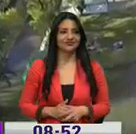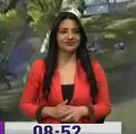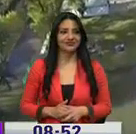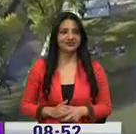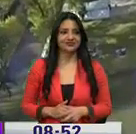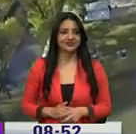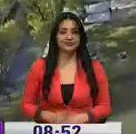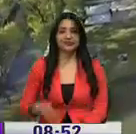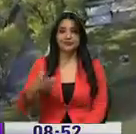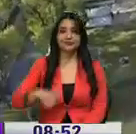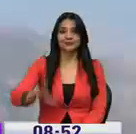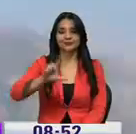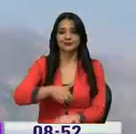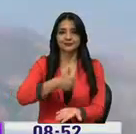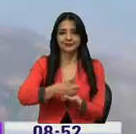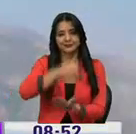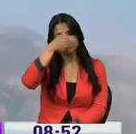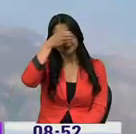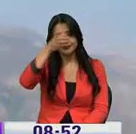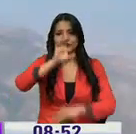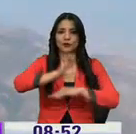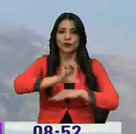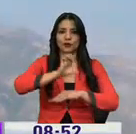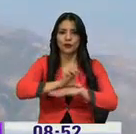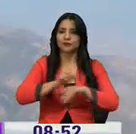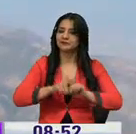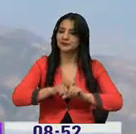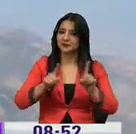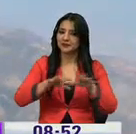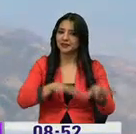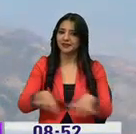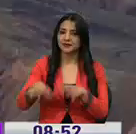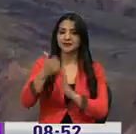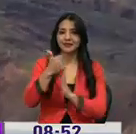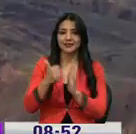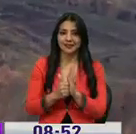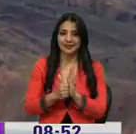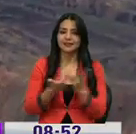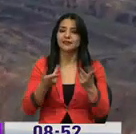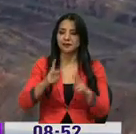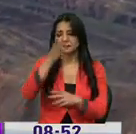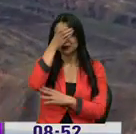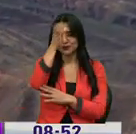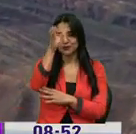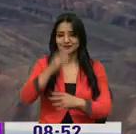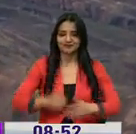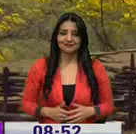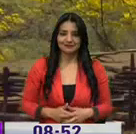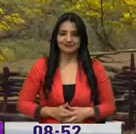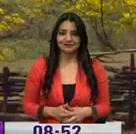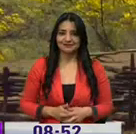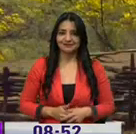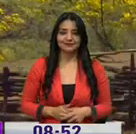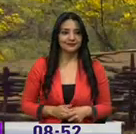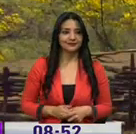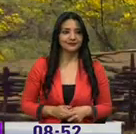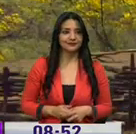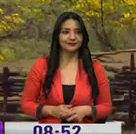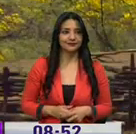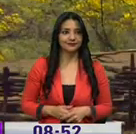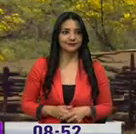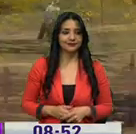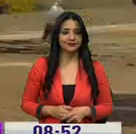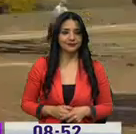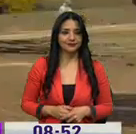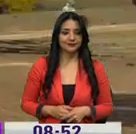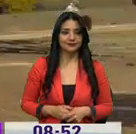Loja, capital cultural del Ecuador, donde abunda la actividad artística y cultural. Con la realización de Marco